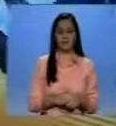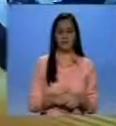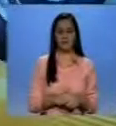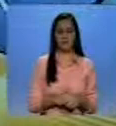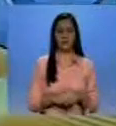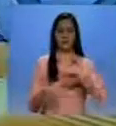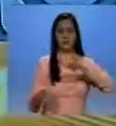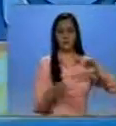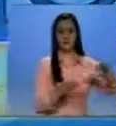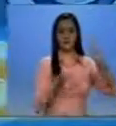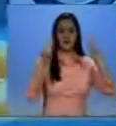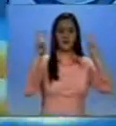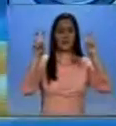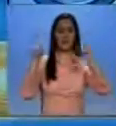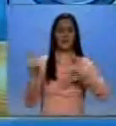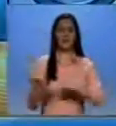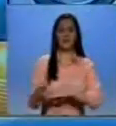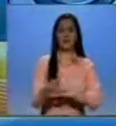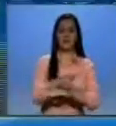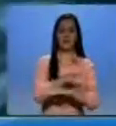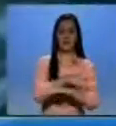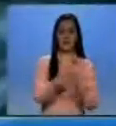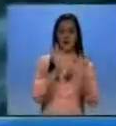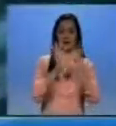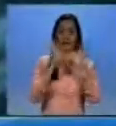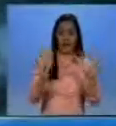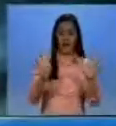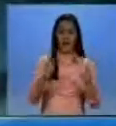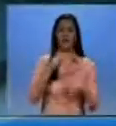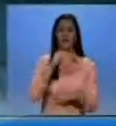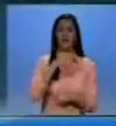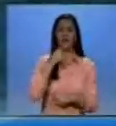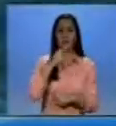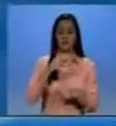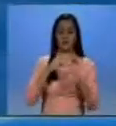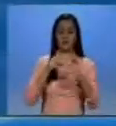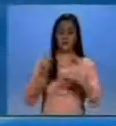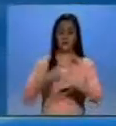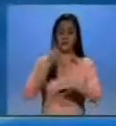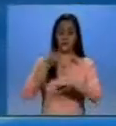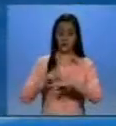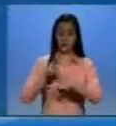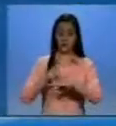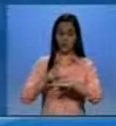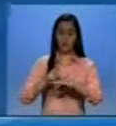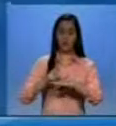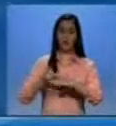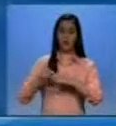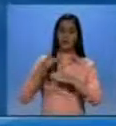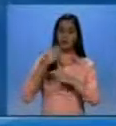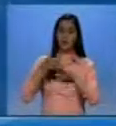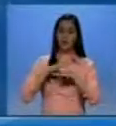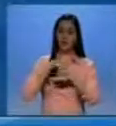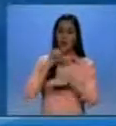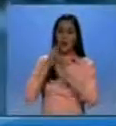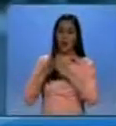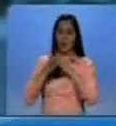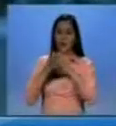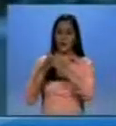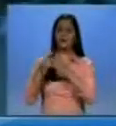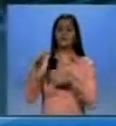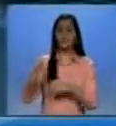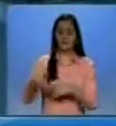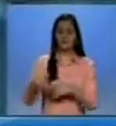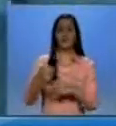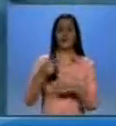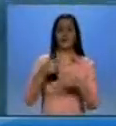En otros temas, el fiscal general del Estado, Galo Chiriboga, y la Dirección Nacional de Espacios Acuáticos presentaron nuevas estrategias para